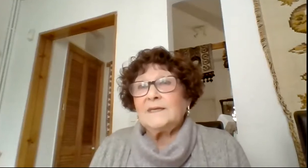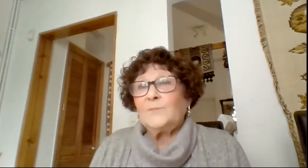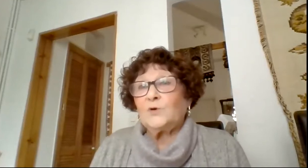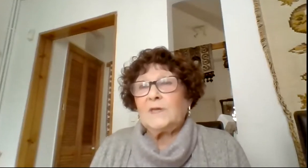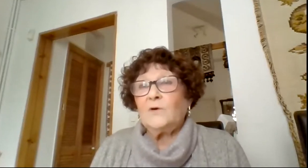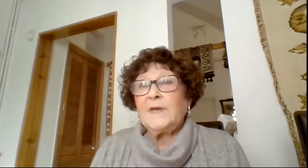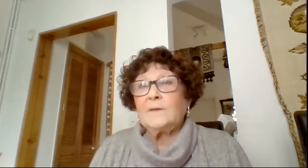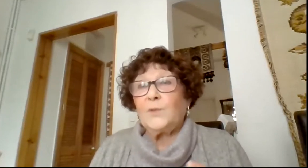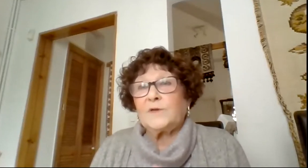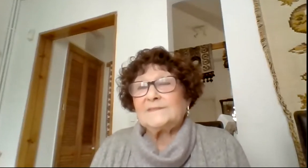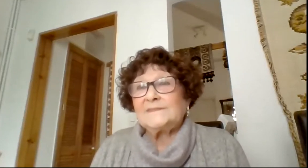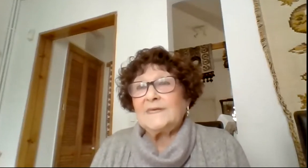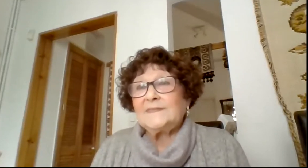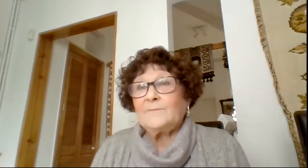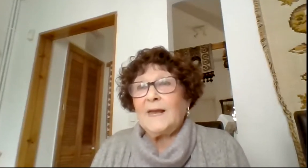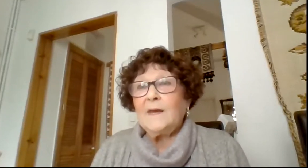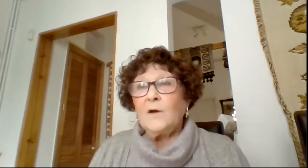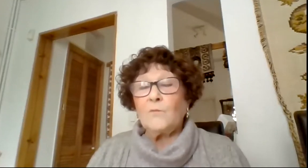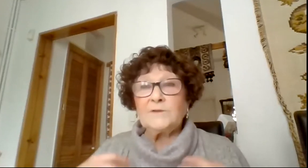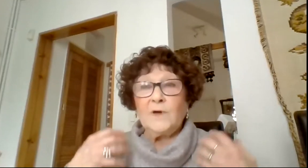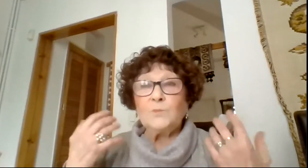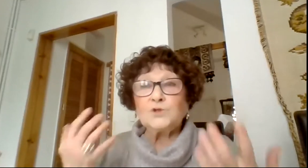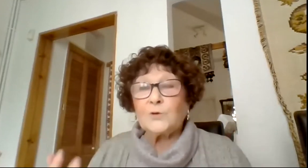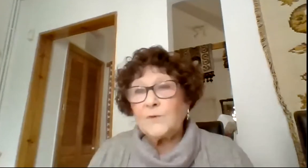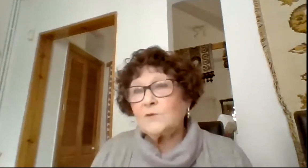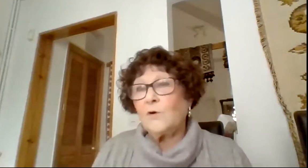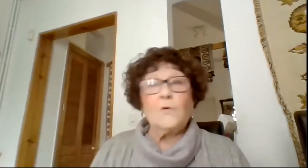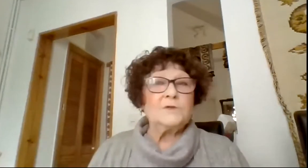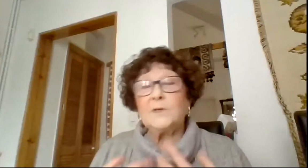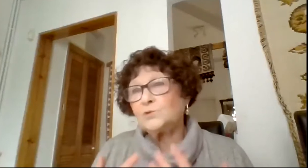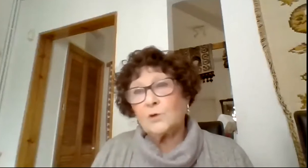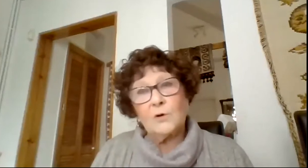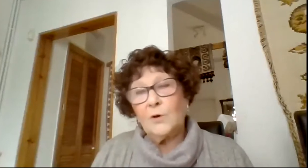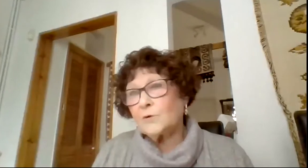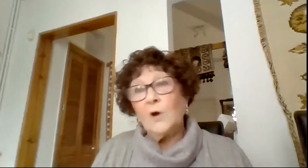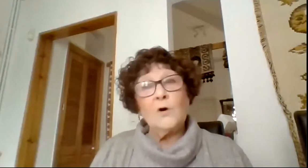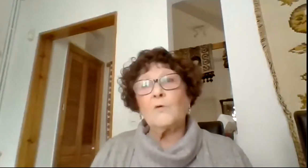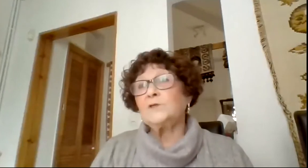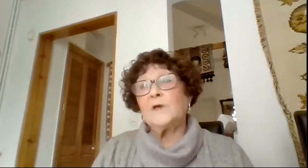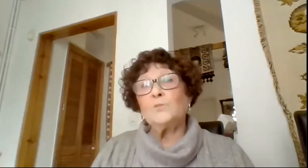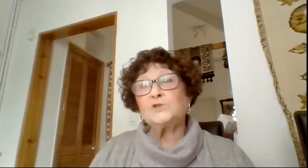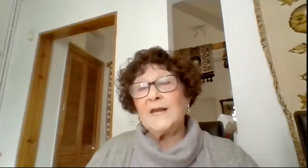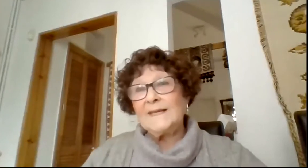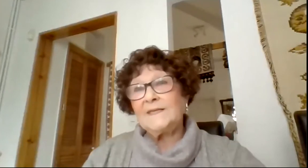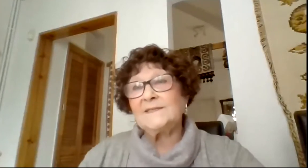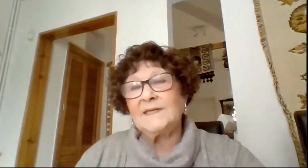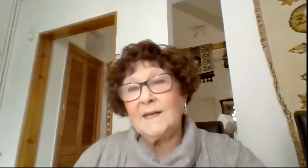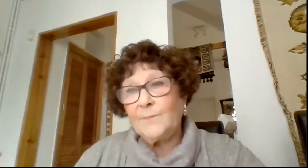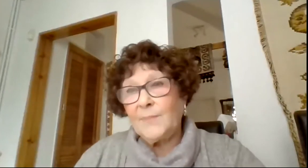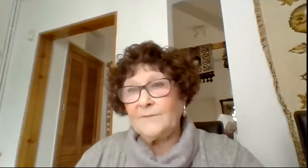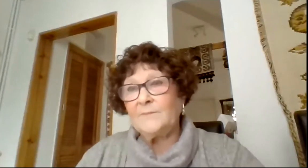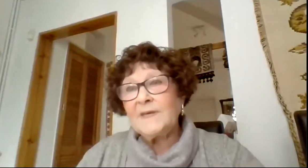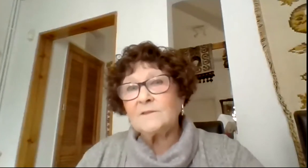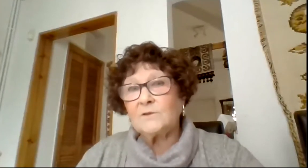ataque porque se siente mal cuando hay mucho ruido o cuando hay mucho color o cuando hay muchas líneas en